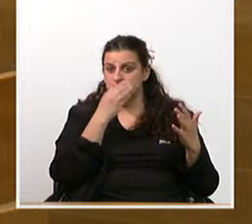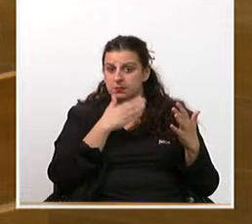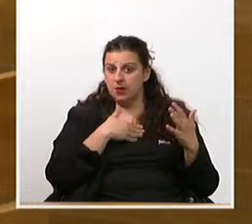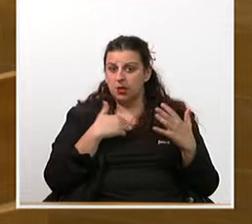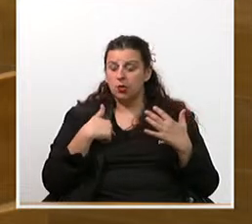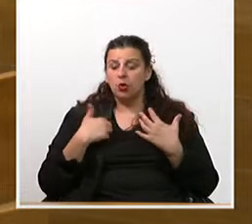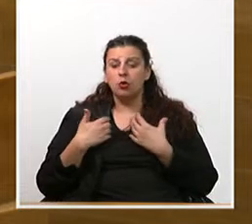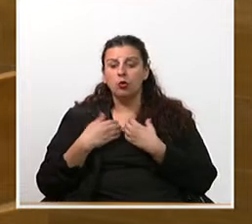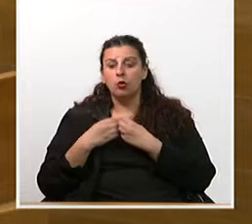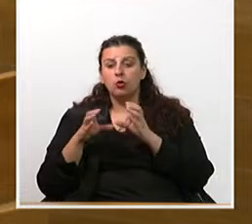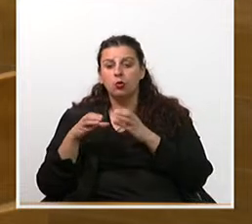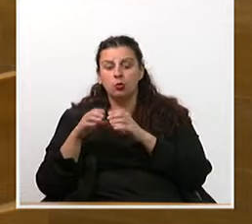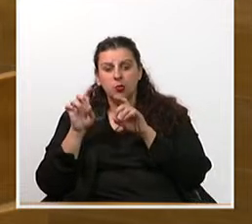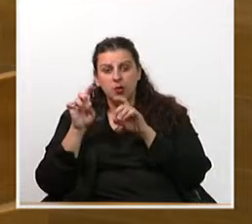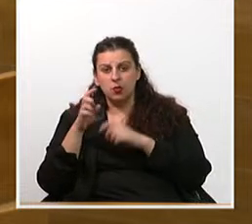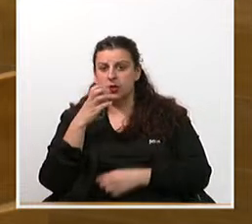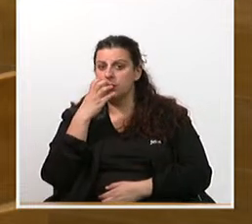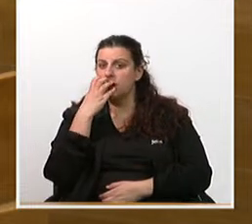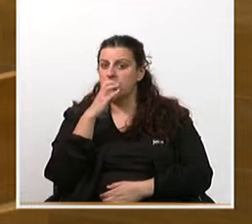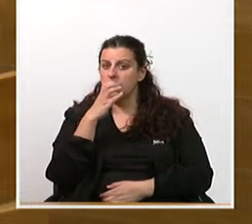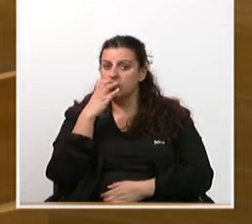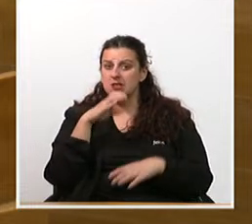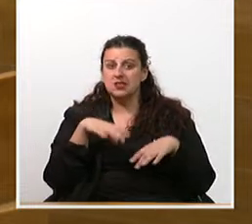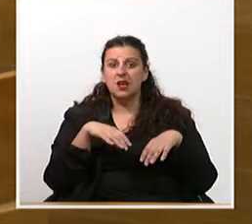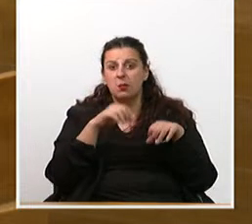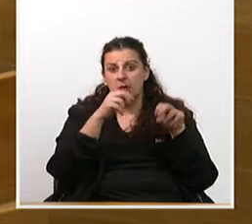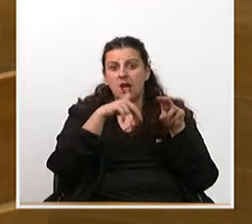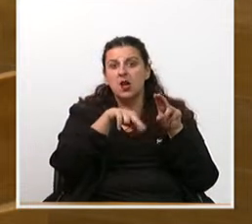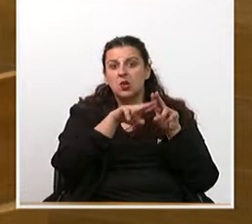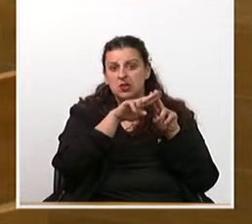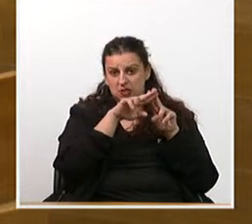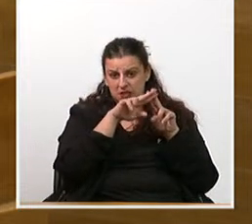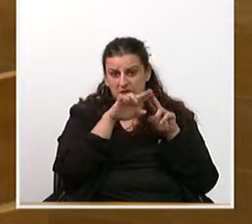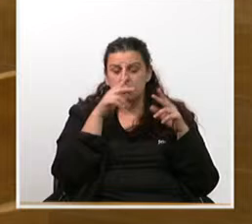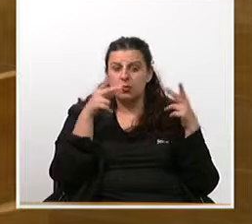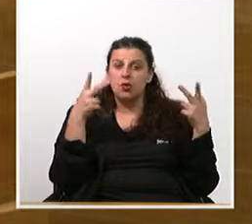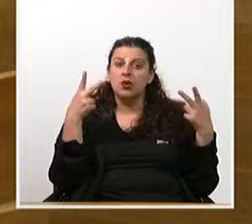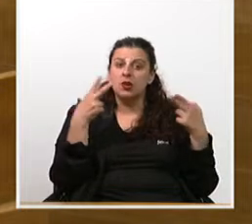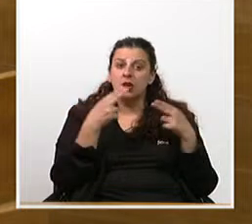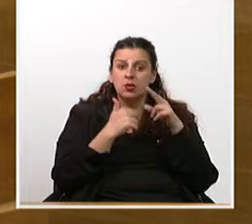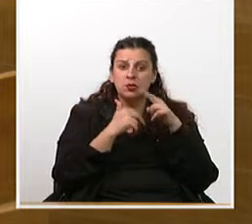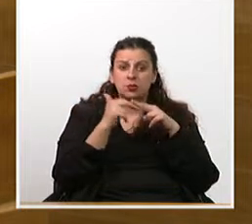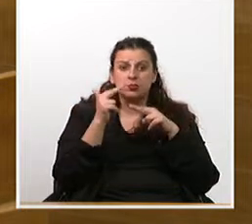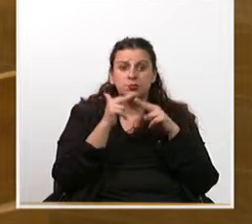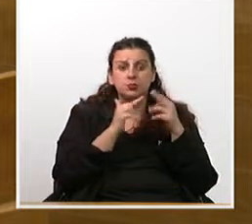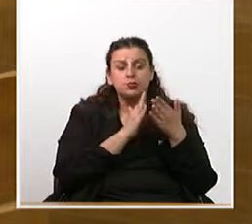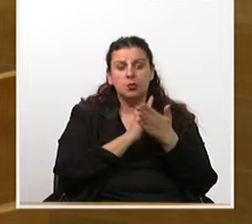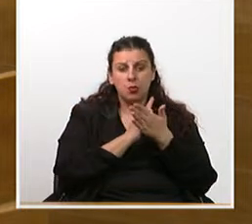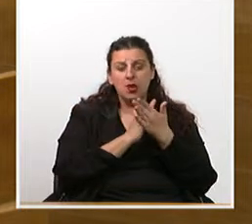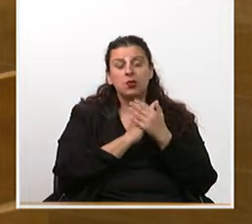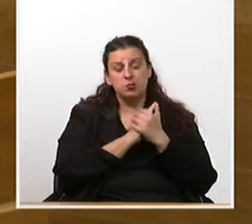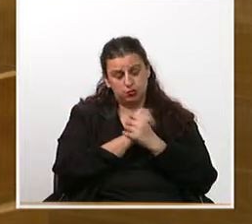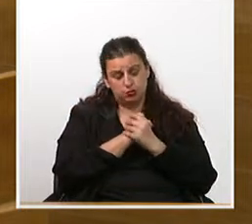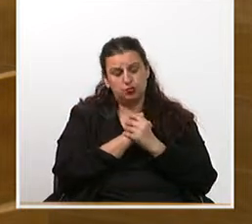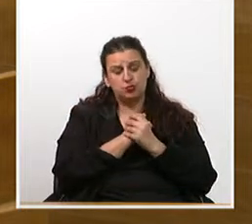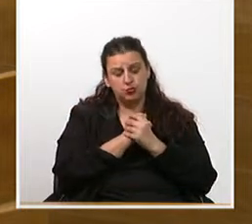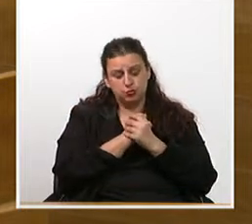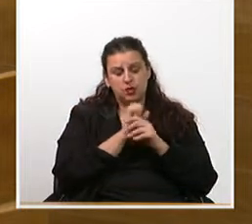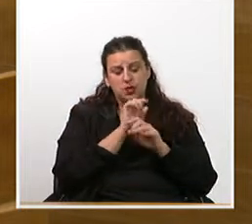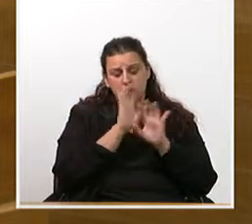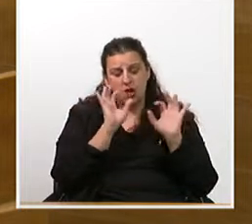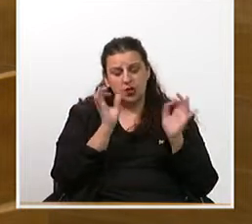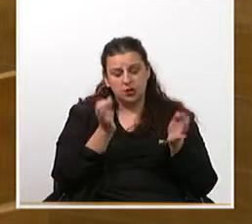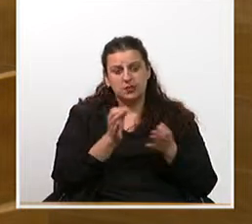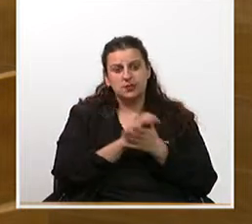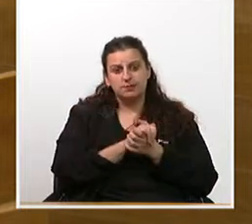educa protest en el pal de educar que